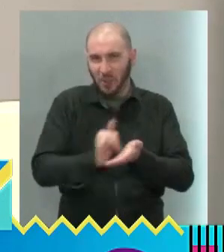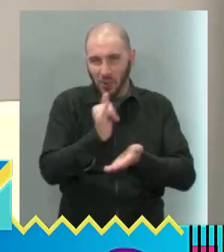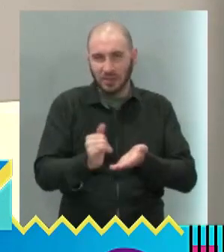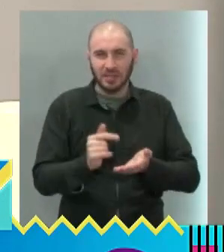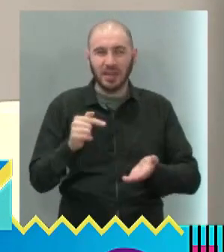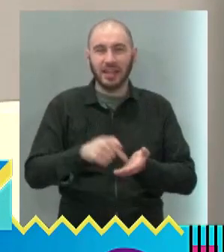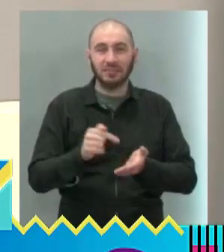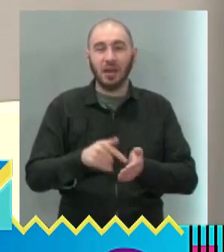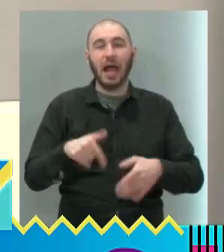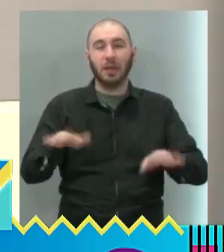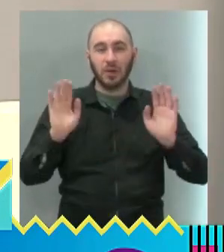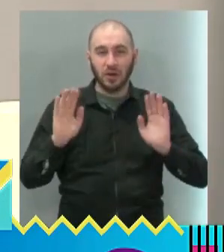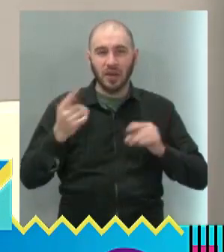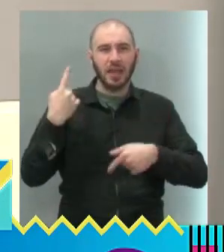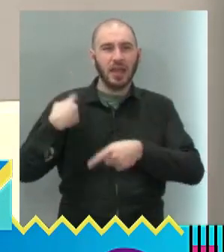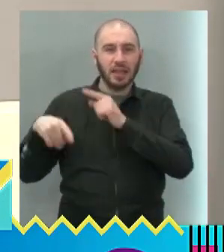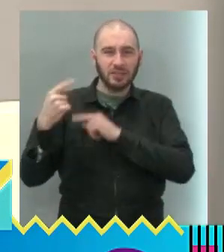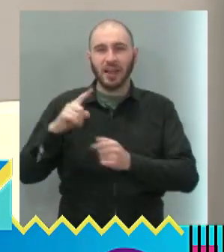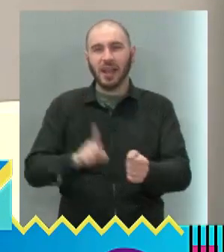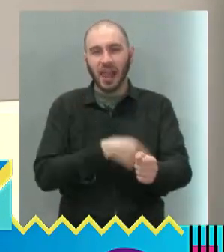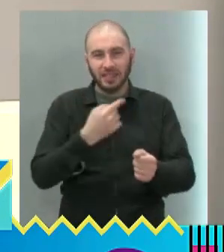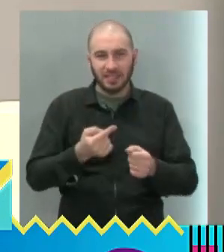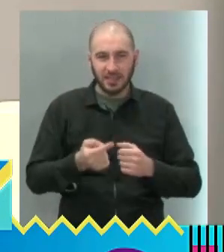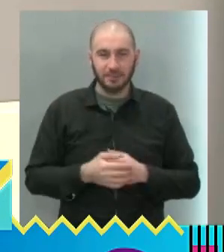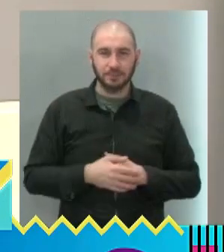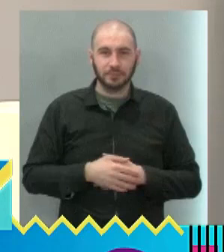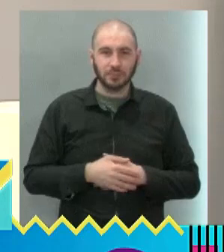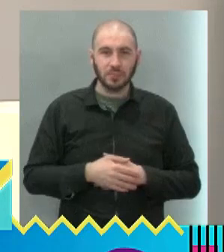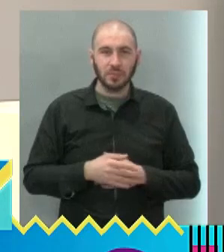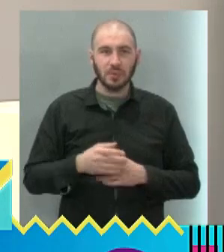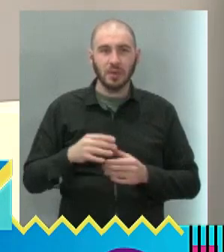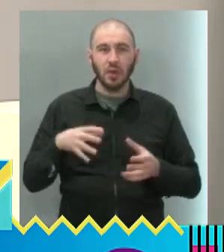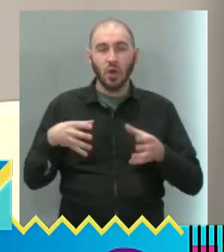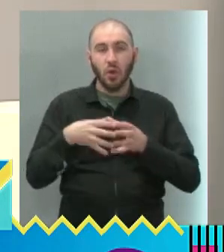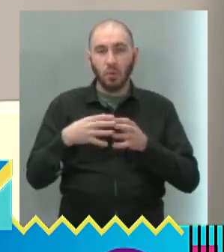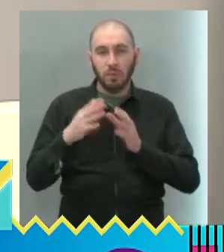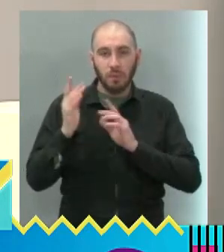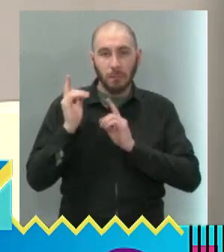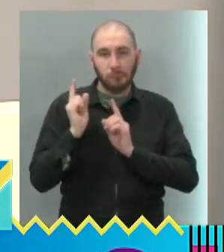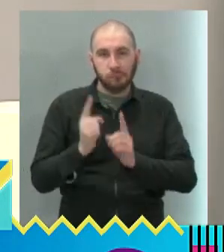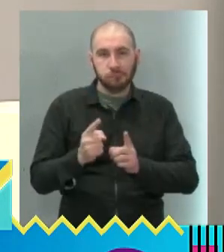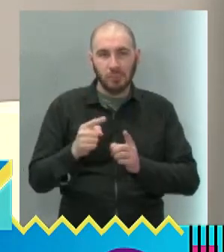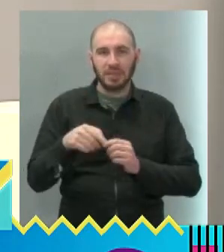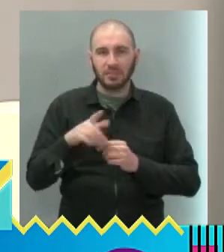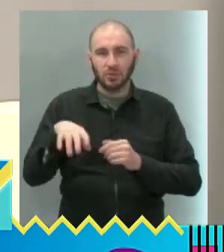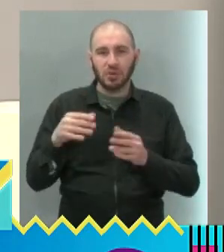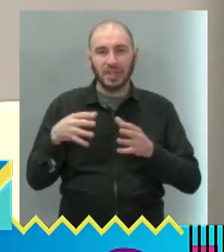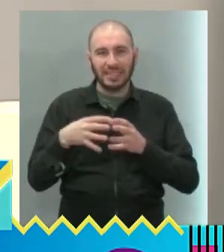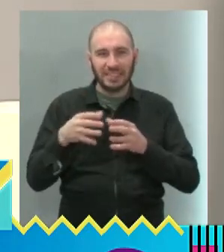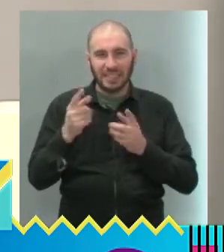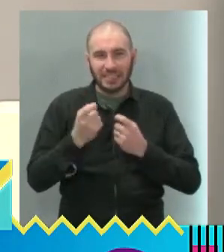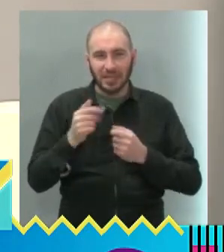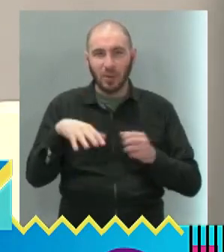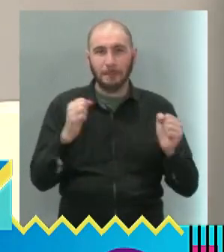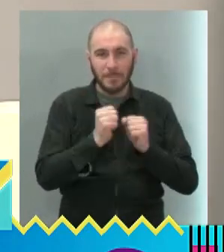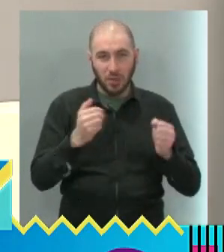eso corresponde quizás a una historia clásica, tradicional, de una línea mitrista que necesitaba en la línea